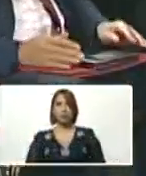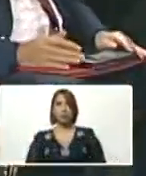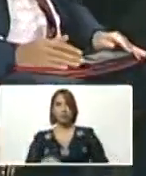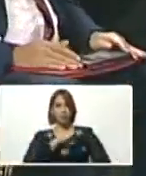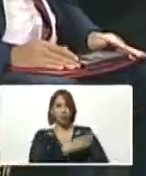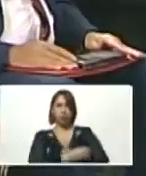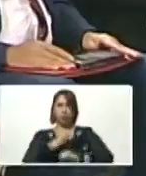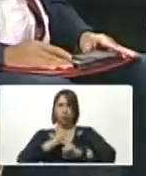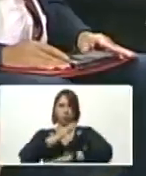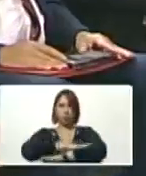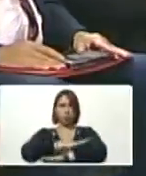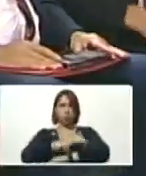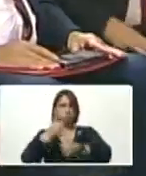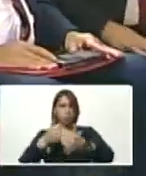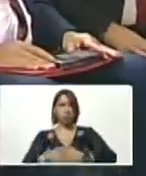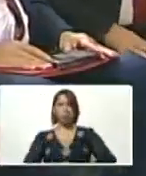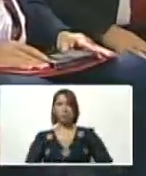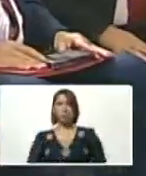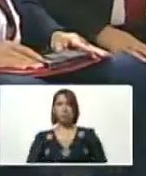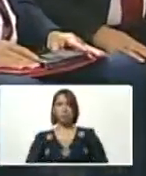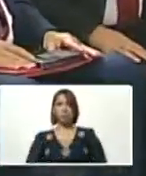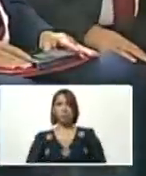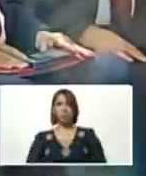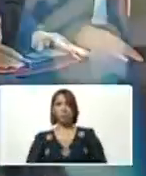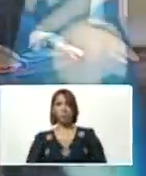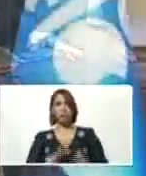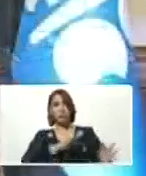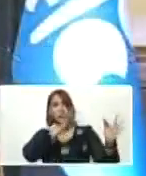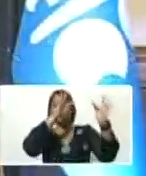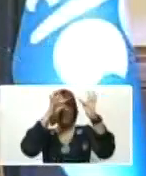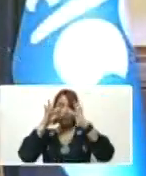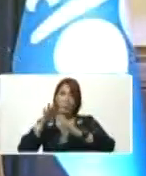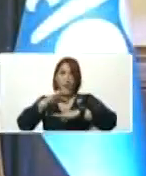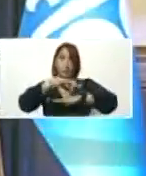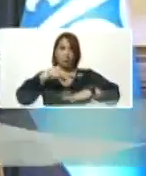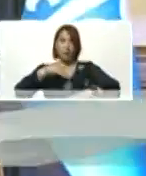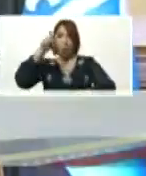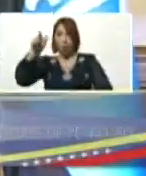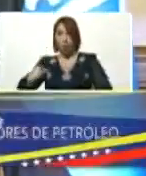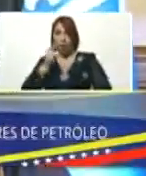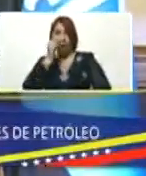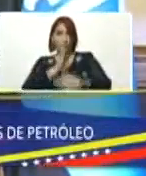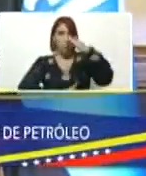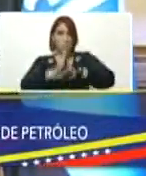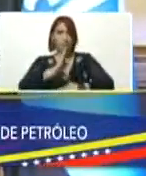Férreamente disciplinados. Y ese es el legado que nos deja este hombre humilde,